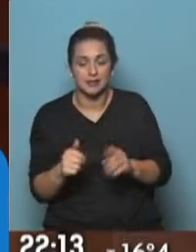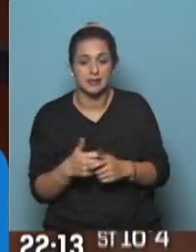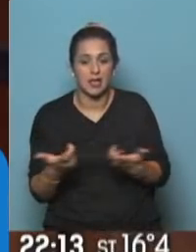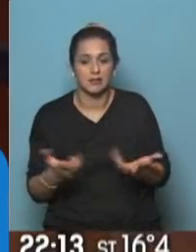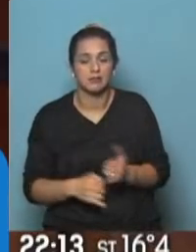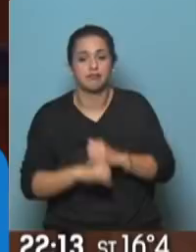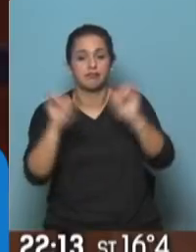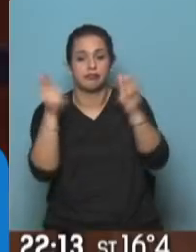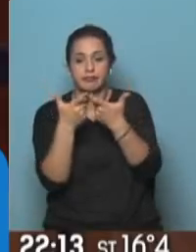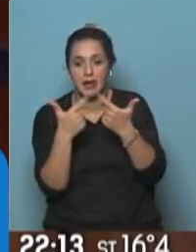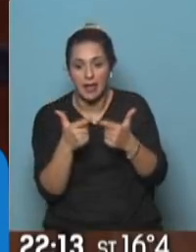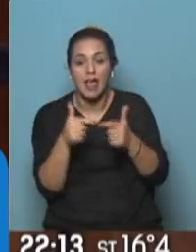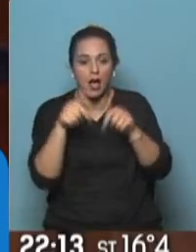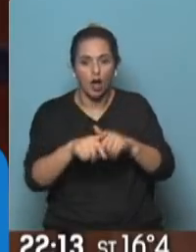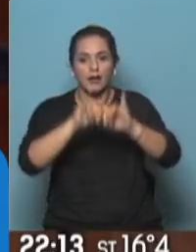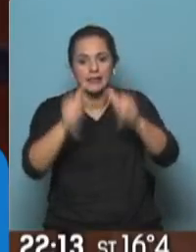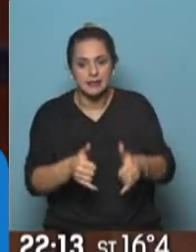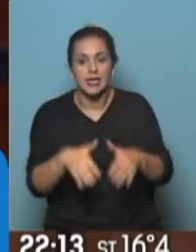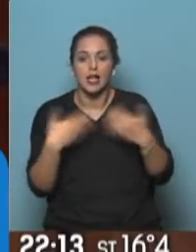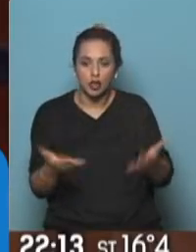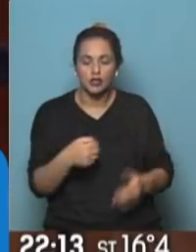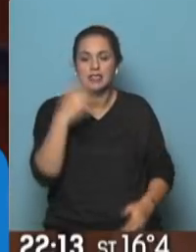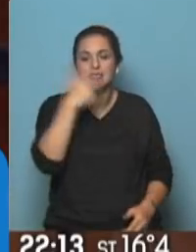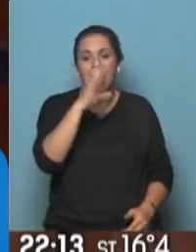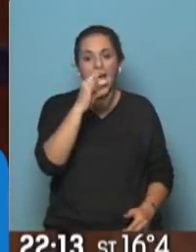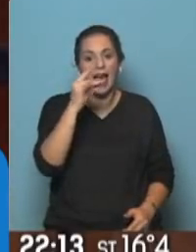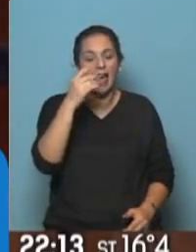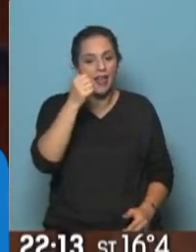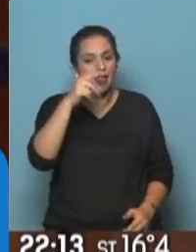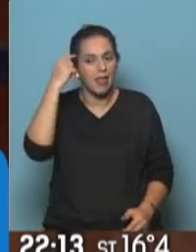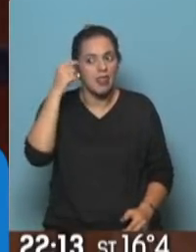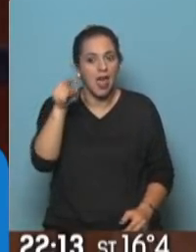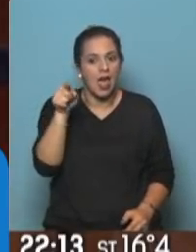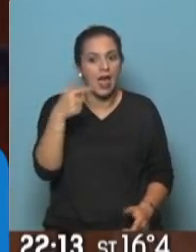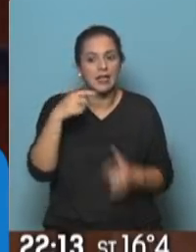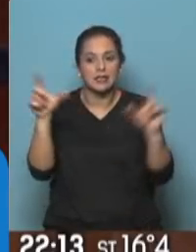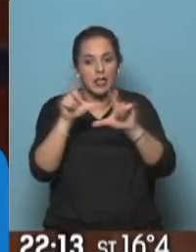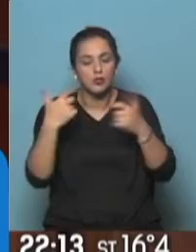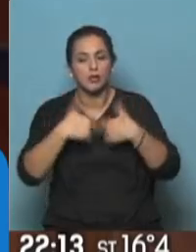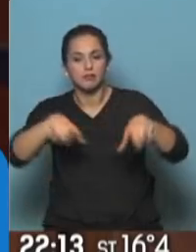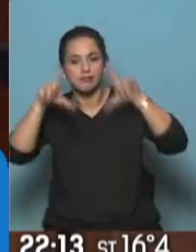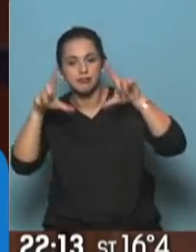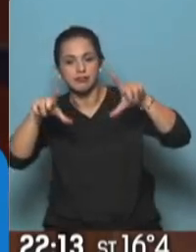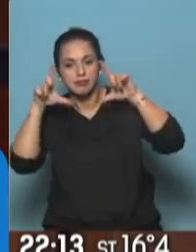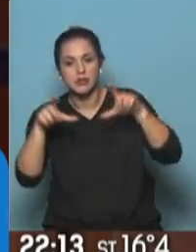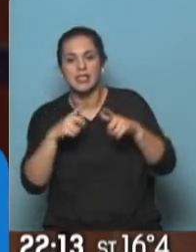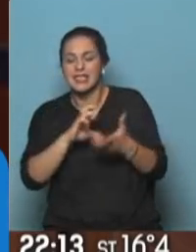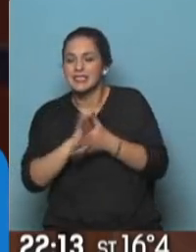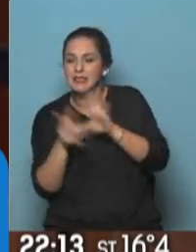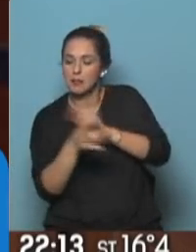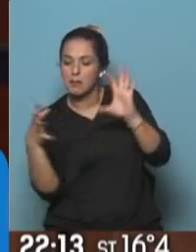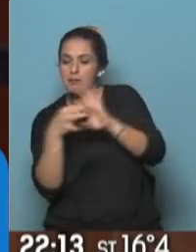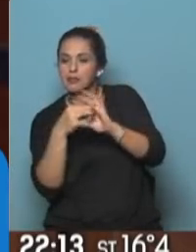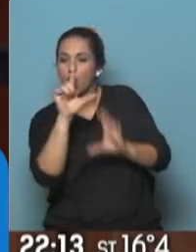rating, y ahora tiene rating. Entonces Haddad está apostando mucho en eso también, en la televisión, y siempre aparece Lula de alguna manera.